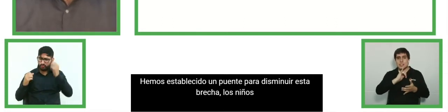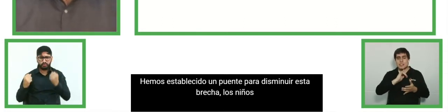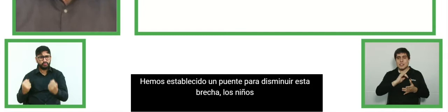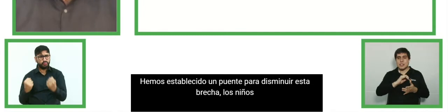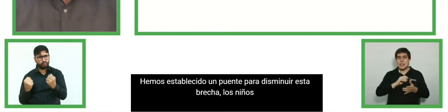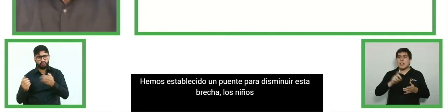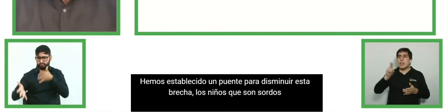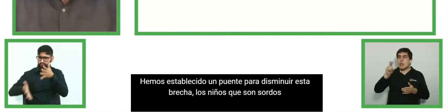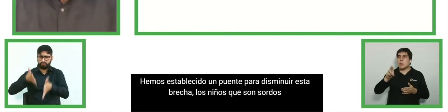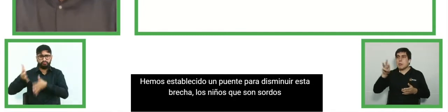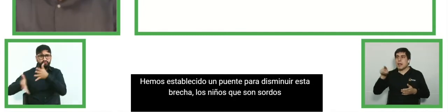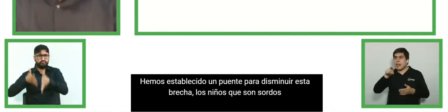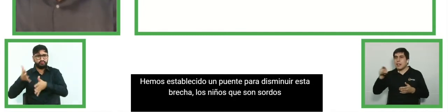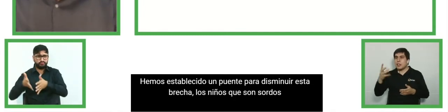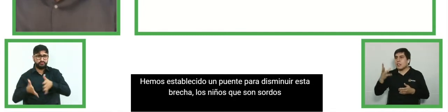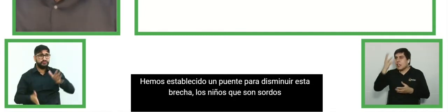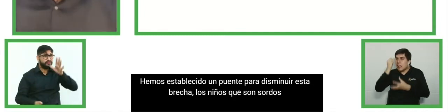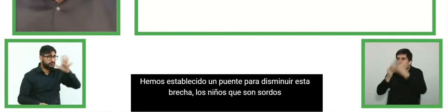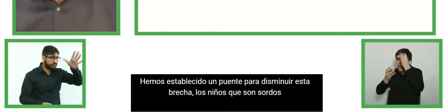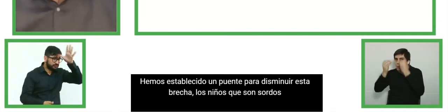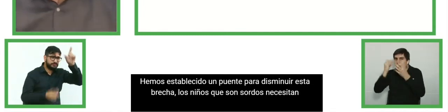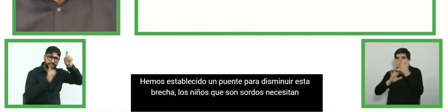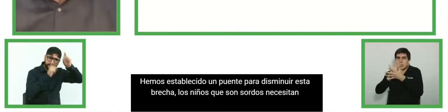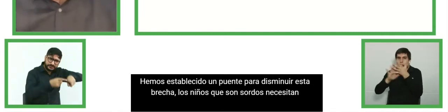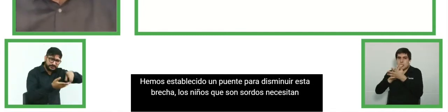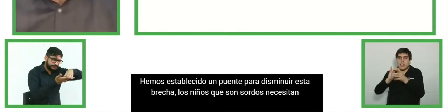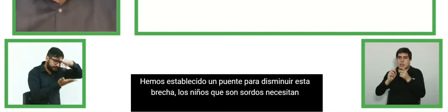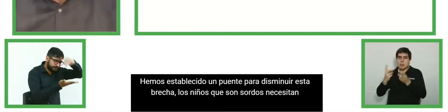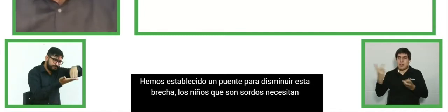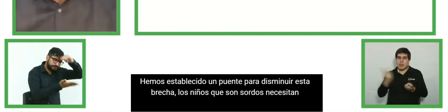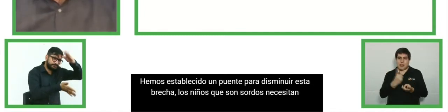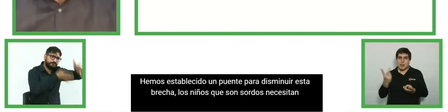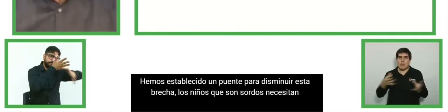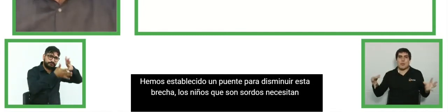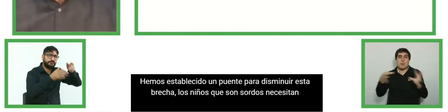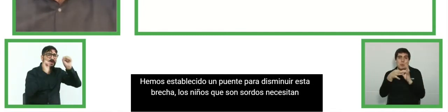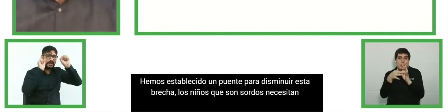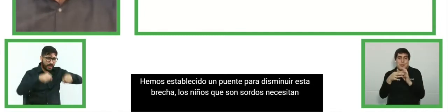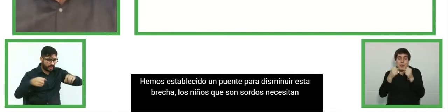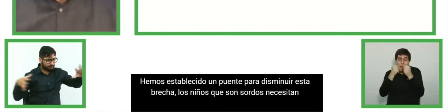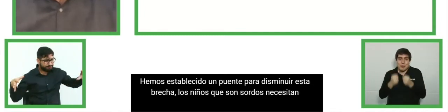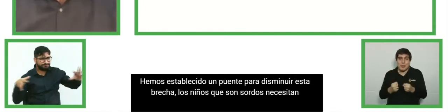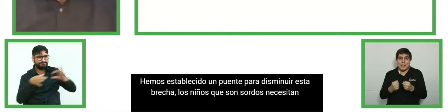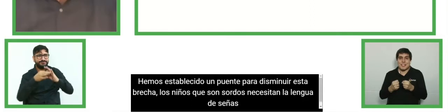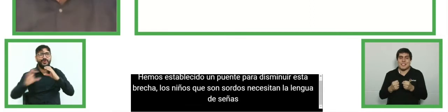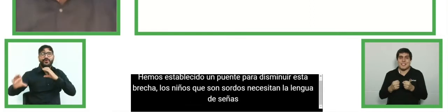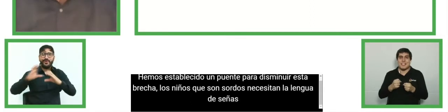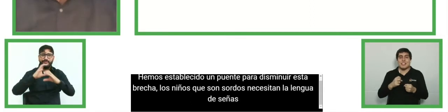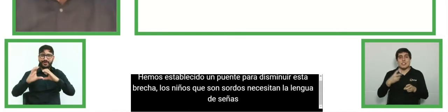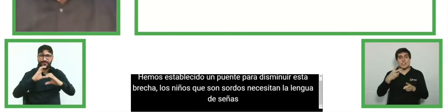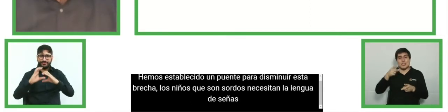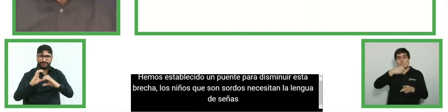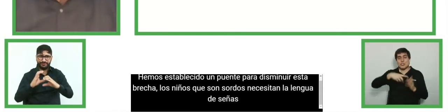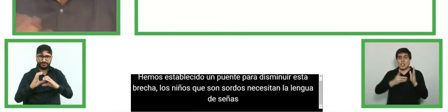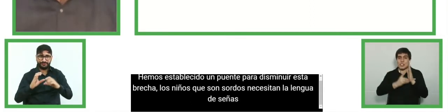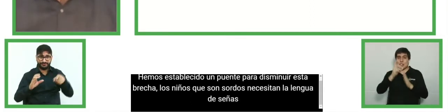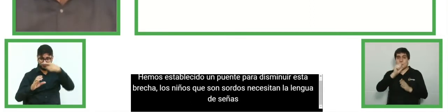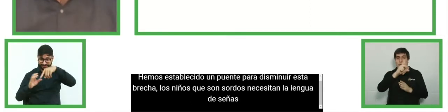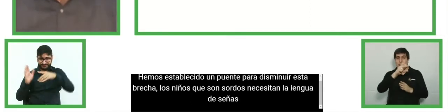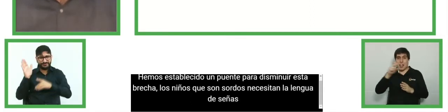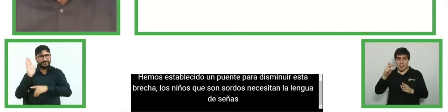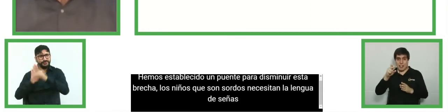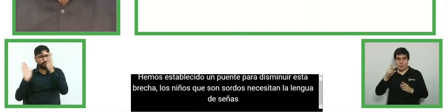señas necesitan tener alguna conexión. Entonces, tenemos esta app desarrollada y